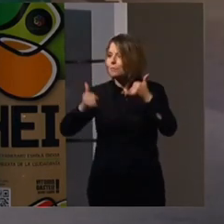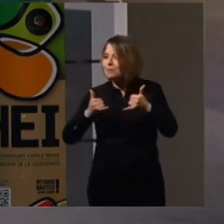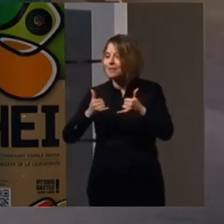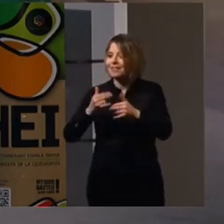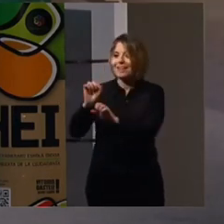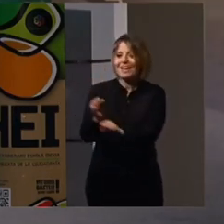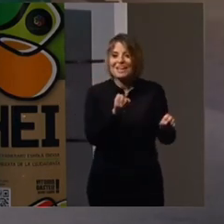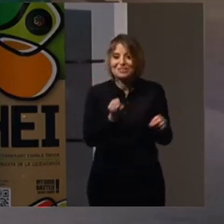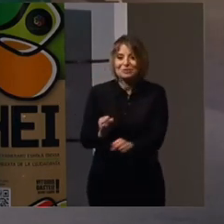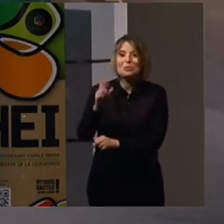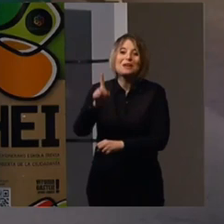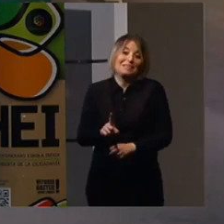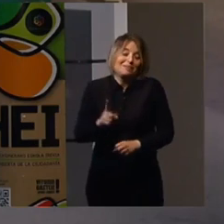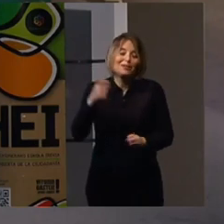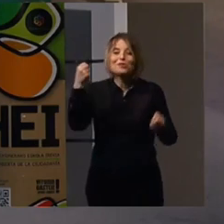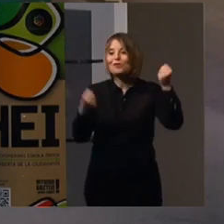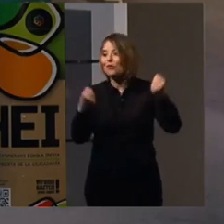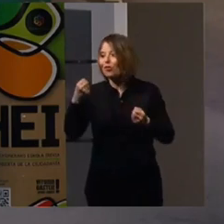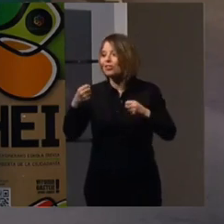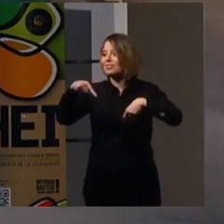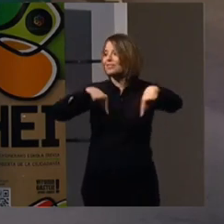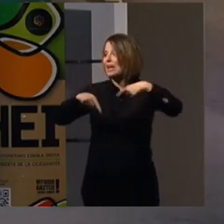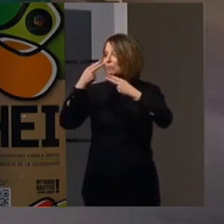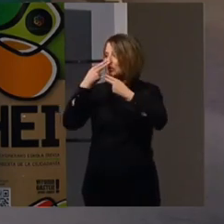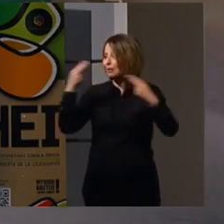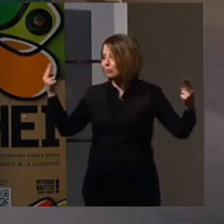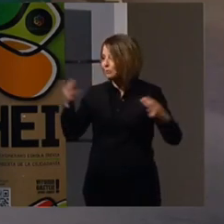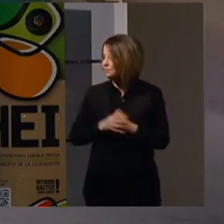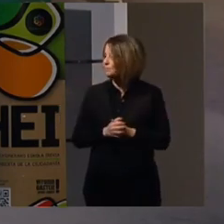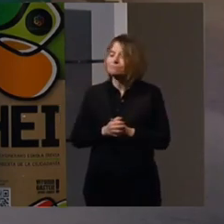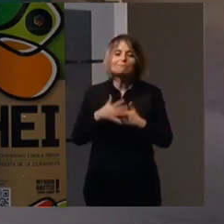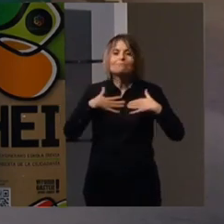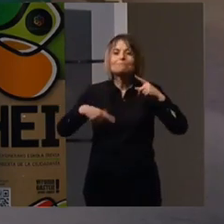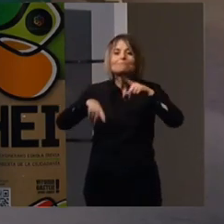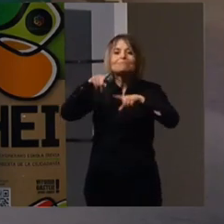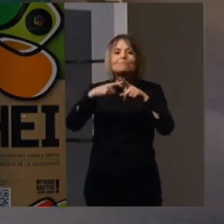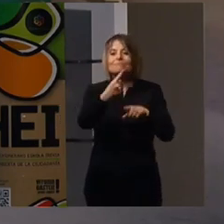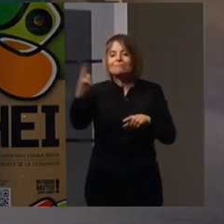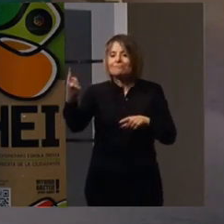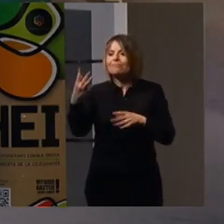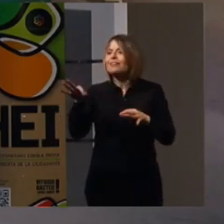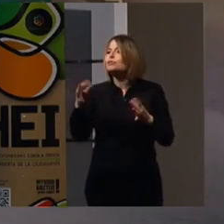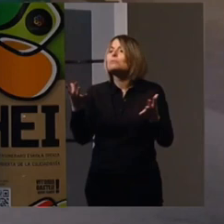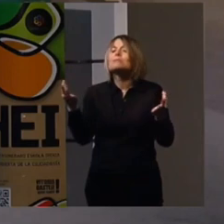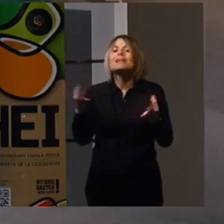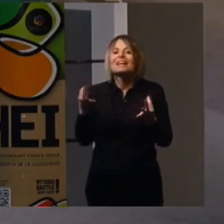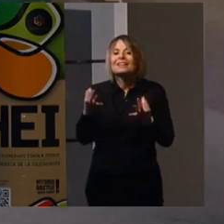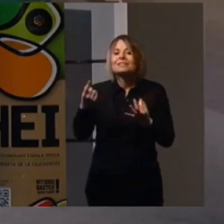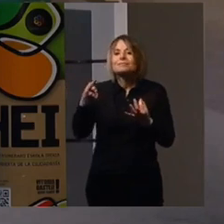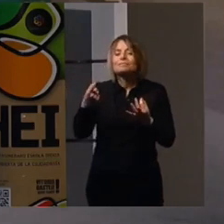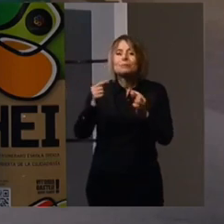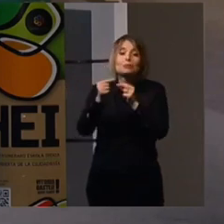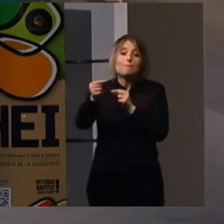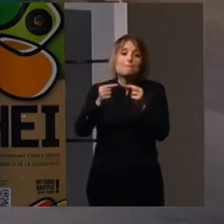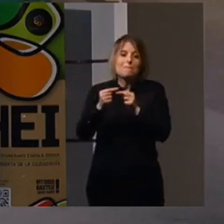escoba, me sugerían que dijera también, coche, transporte público, bueno, ojalá cómo hayáis venido. Vale, ¿esto para qué es? Vamos a medir el